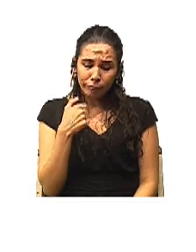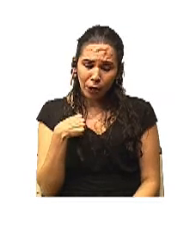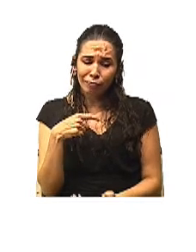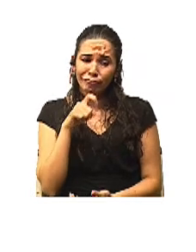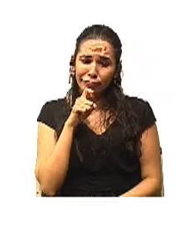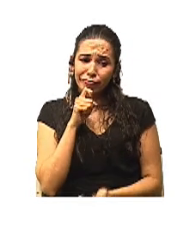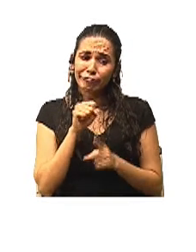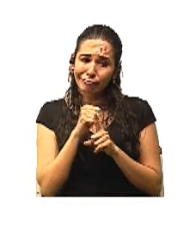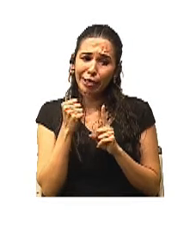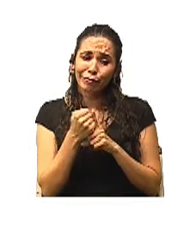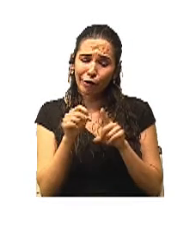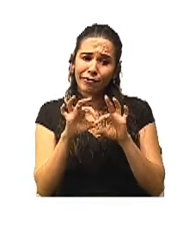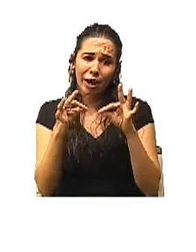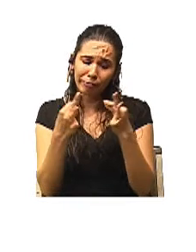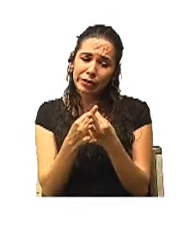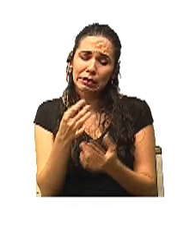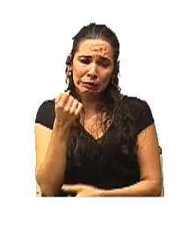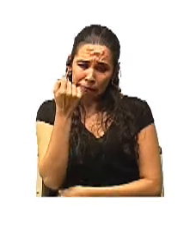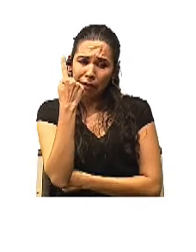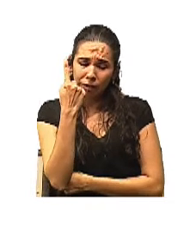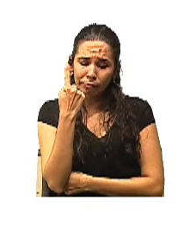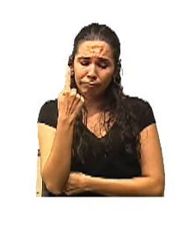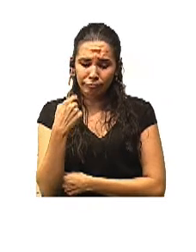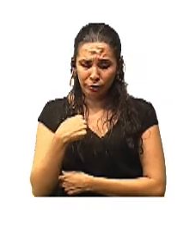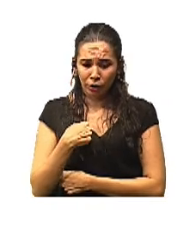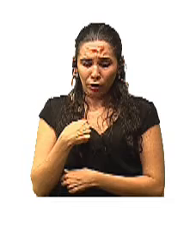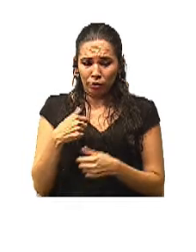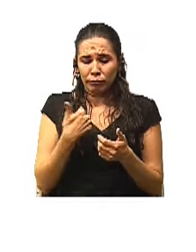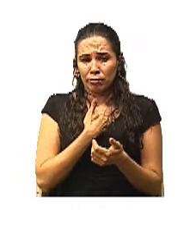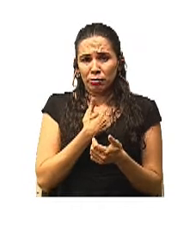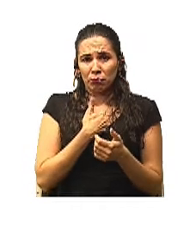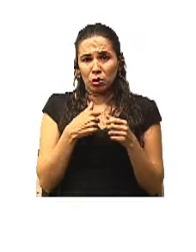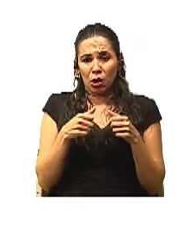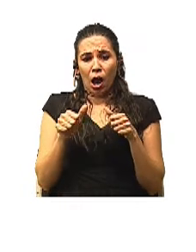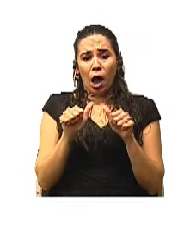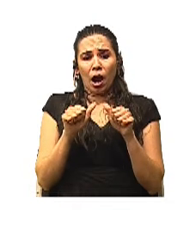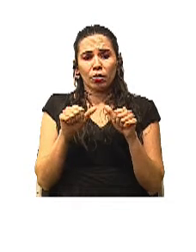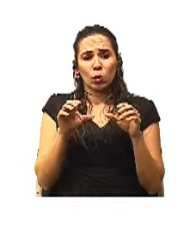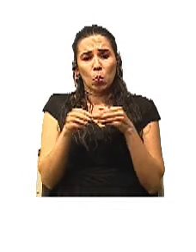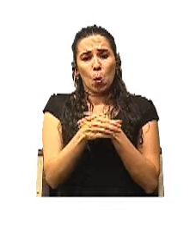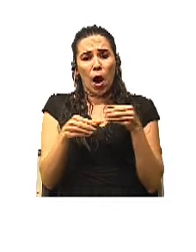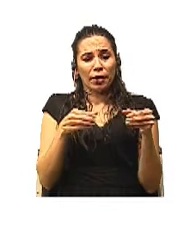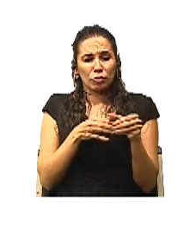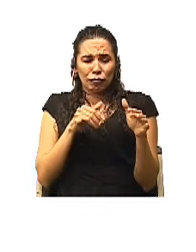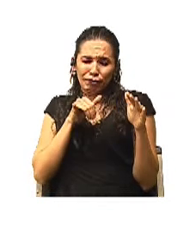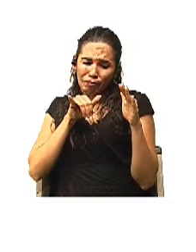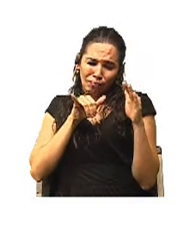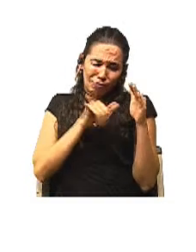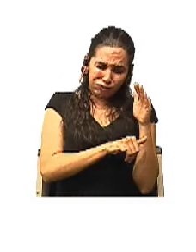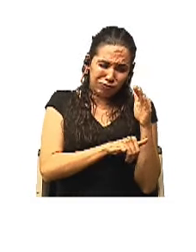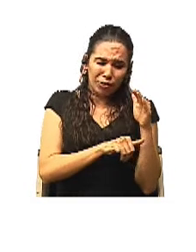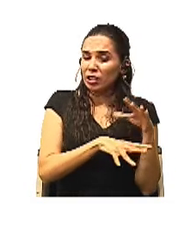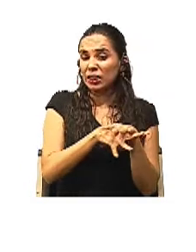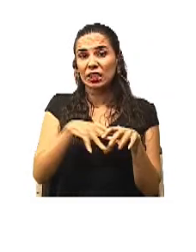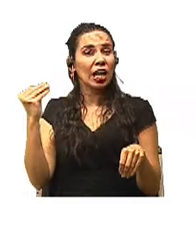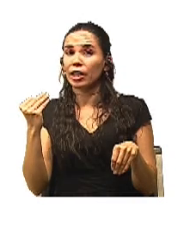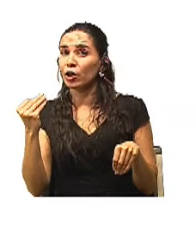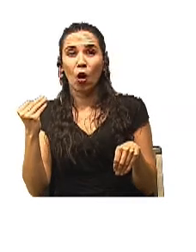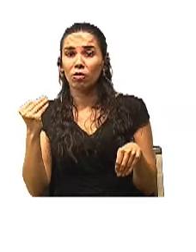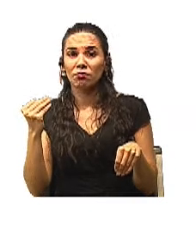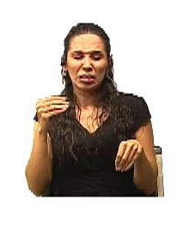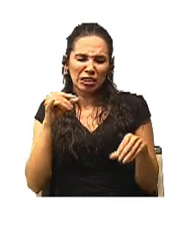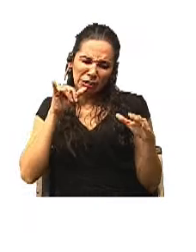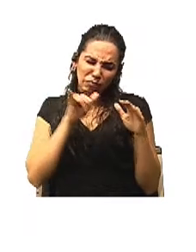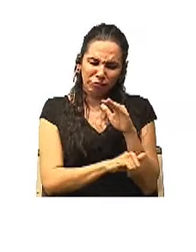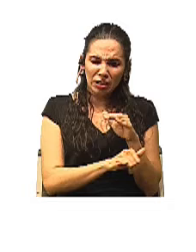situación por la que su familia está pasando y decide encerrarse en su habitación por completo y nunca salir. Gregorio decide salir de la vida